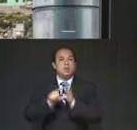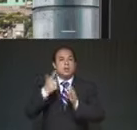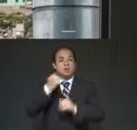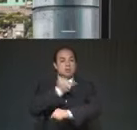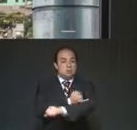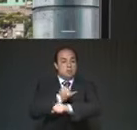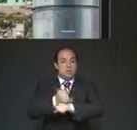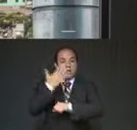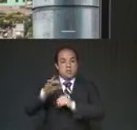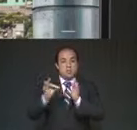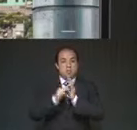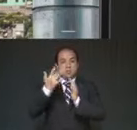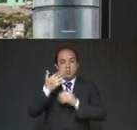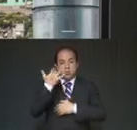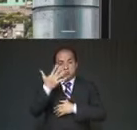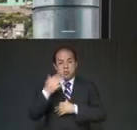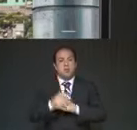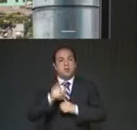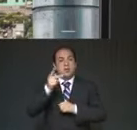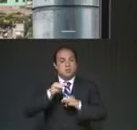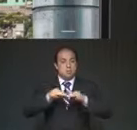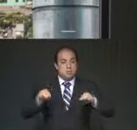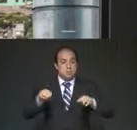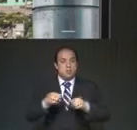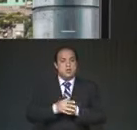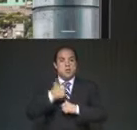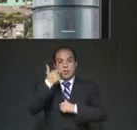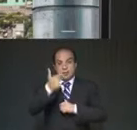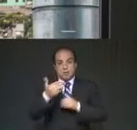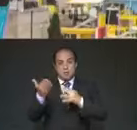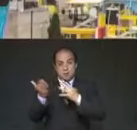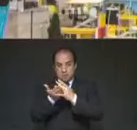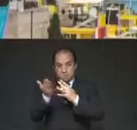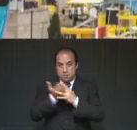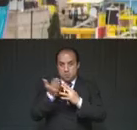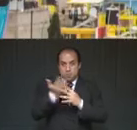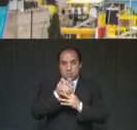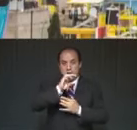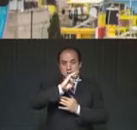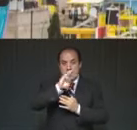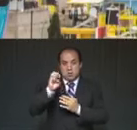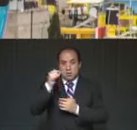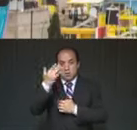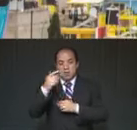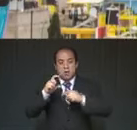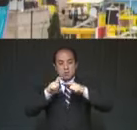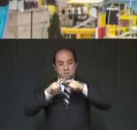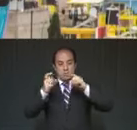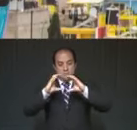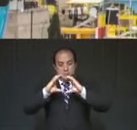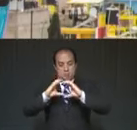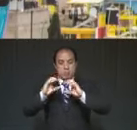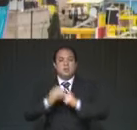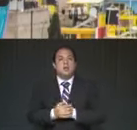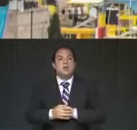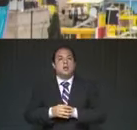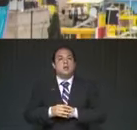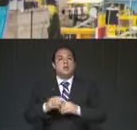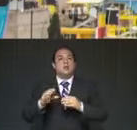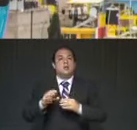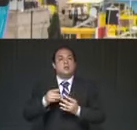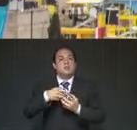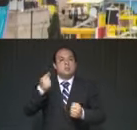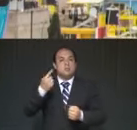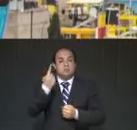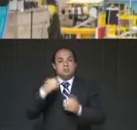10.55 kilómetros, 7 estaciones y 305 cabinas. De Constitución de 1917 a Santa Marta, la